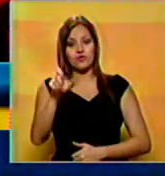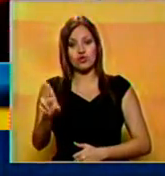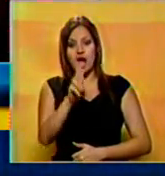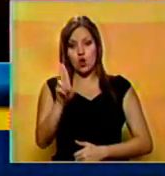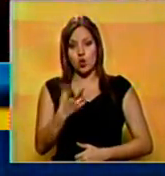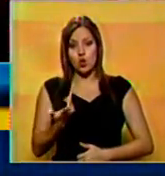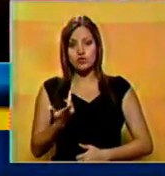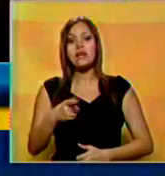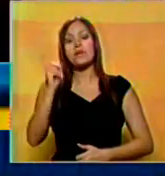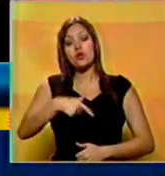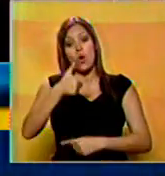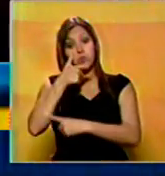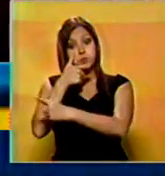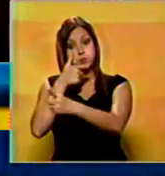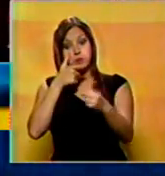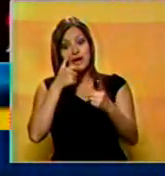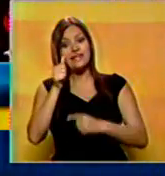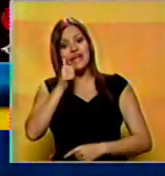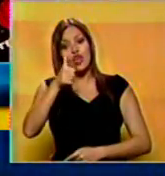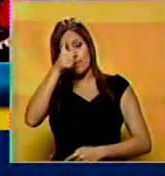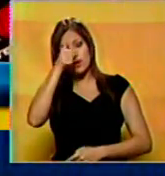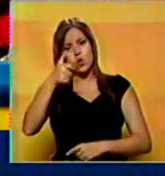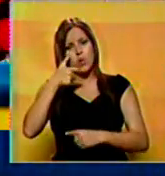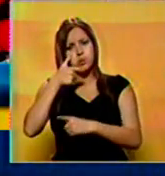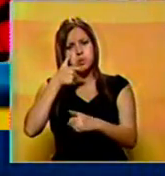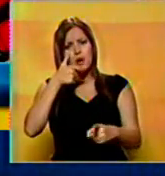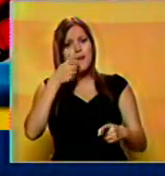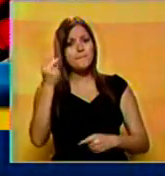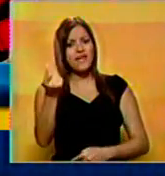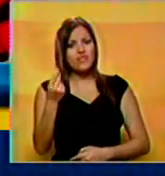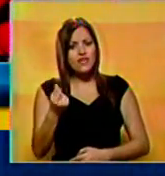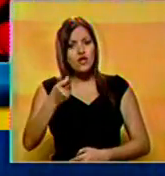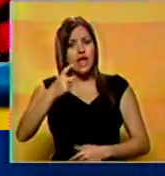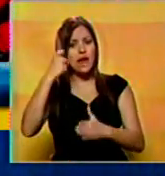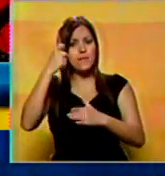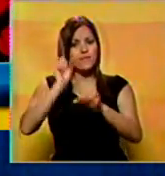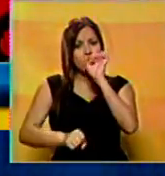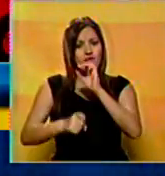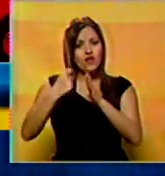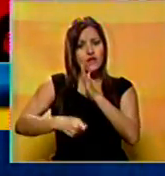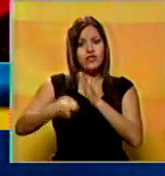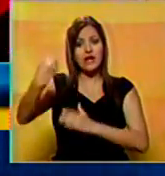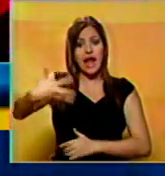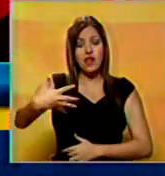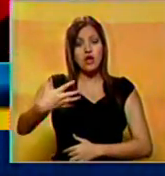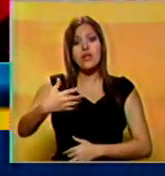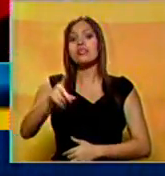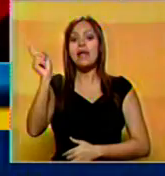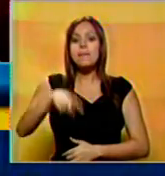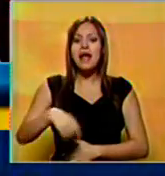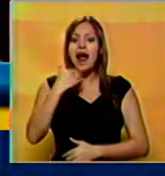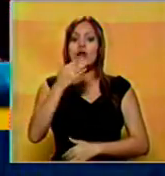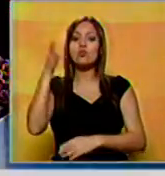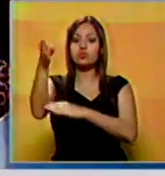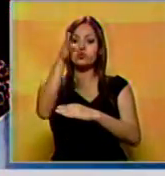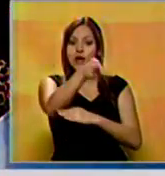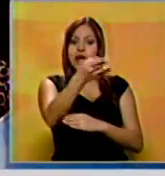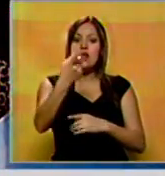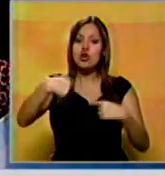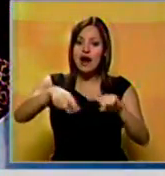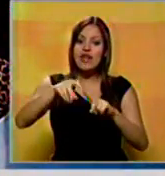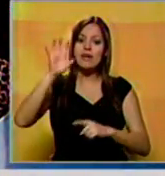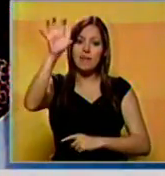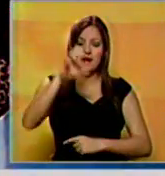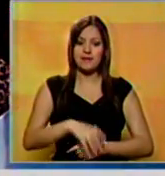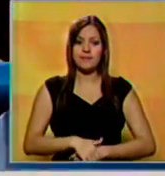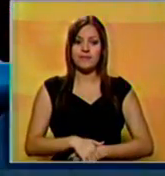vamos a empezar a fiscalizar el fin de semana. Sin embargo, no descartamos la inspección a ningún sector de nuestro país. La superintendente